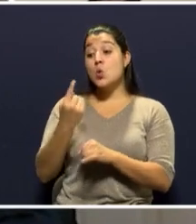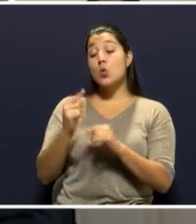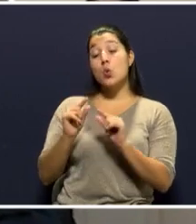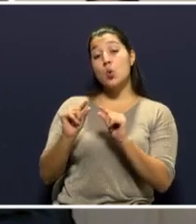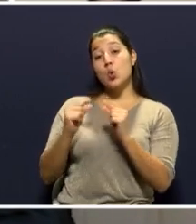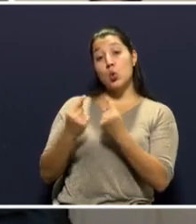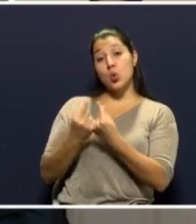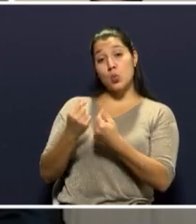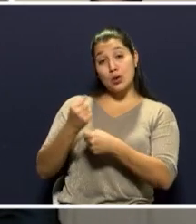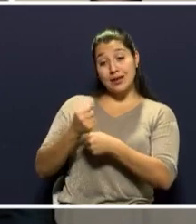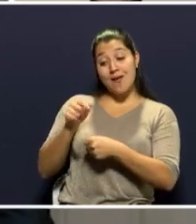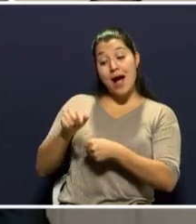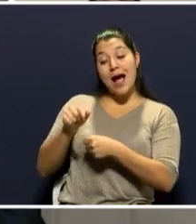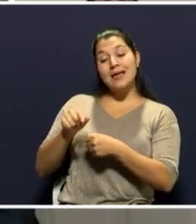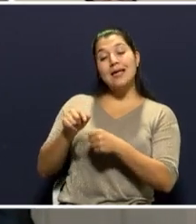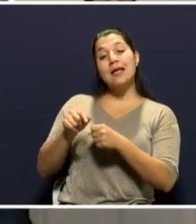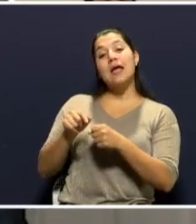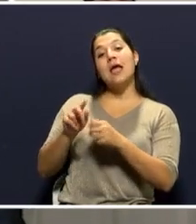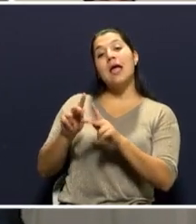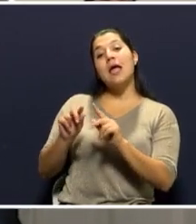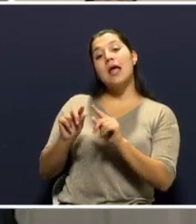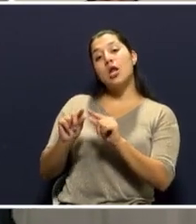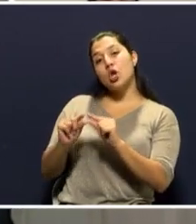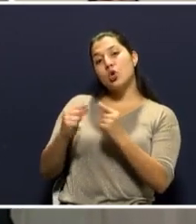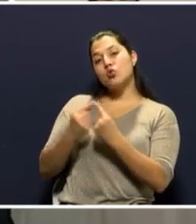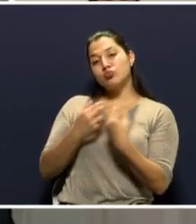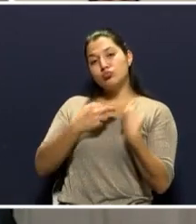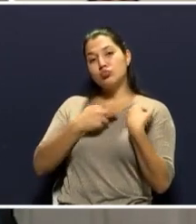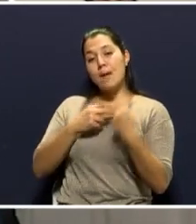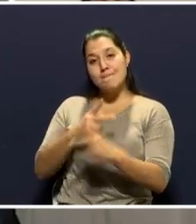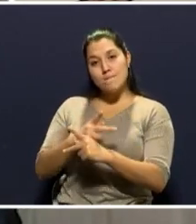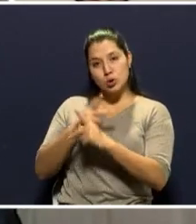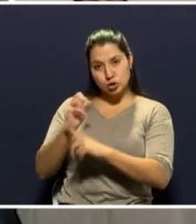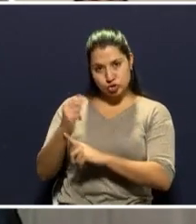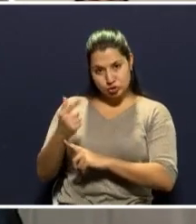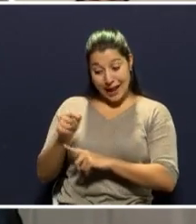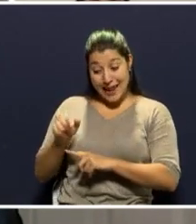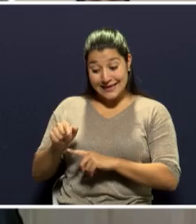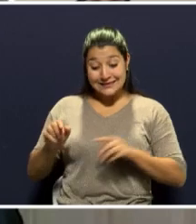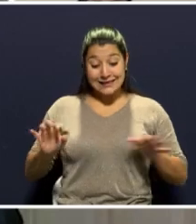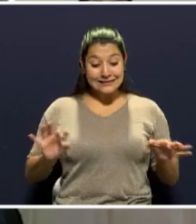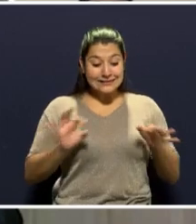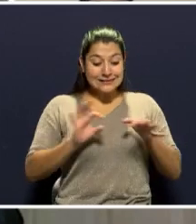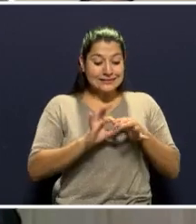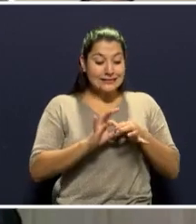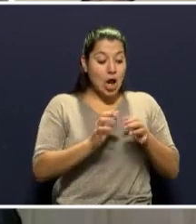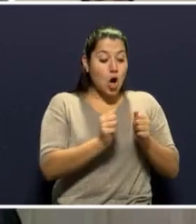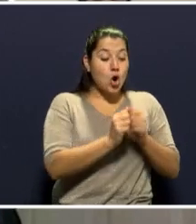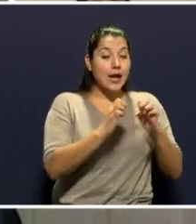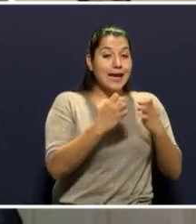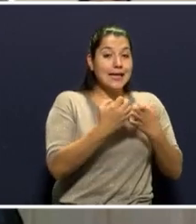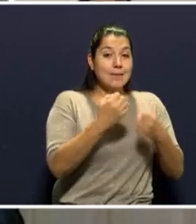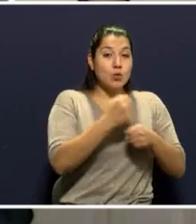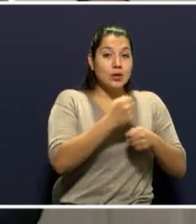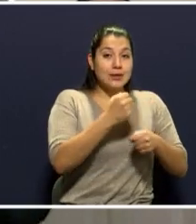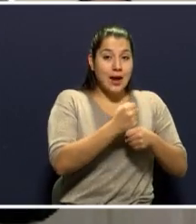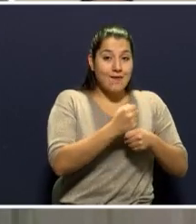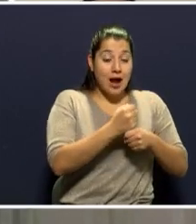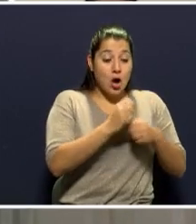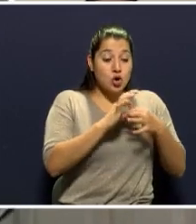la Mesa de Protección Social, que también interactúa con la Mesa de Gestión Municipal para